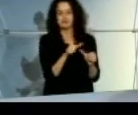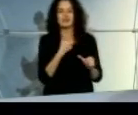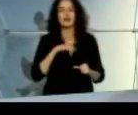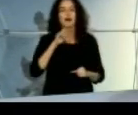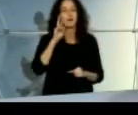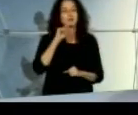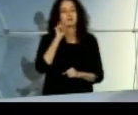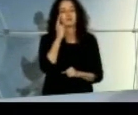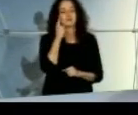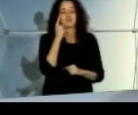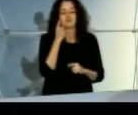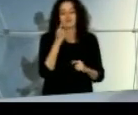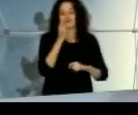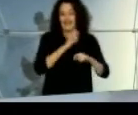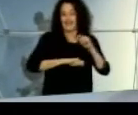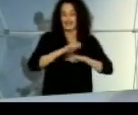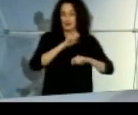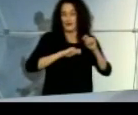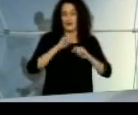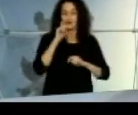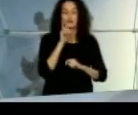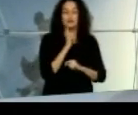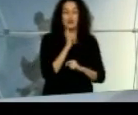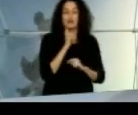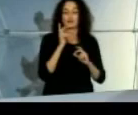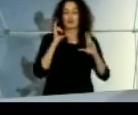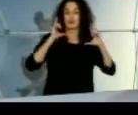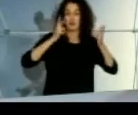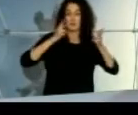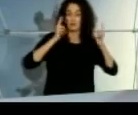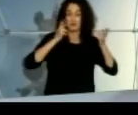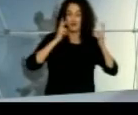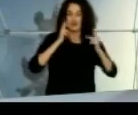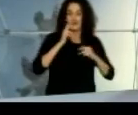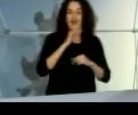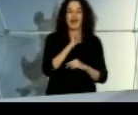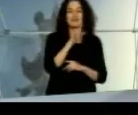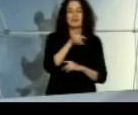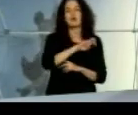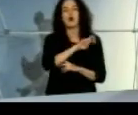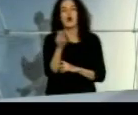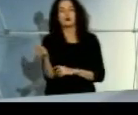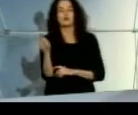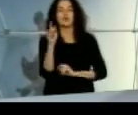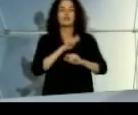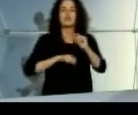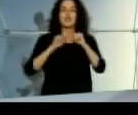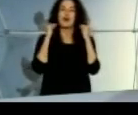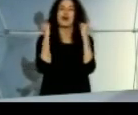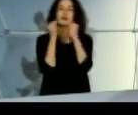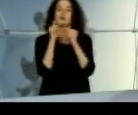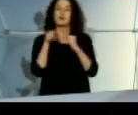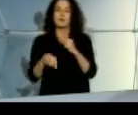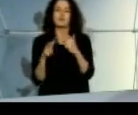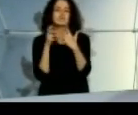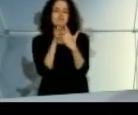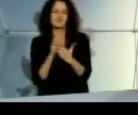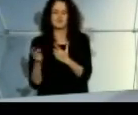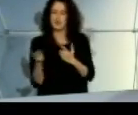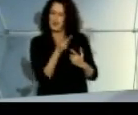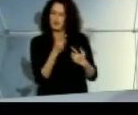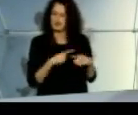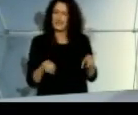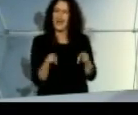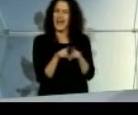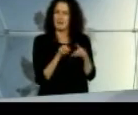la Asociación de Sordos, en este caso, que es la que hemos estudiado, Fray Pedro Ponce de León. Existe otra, que es la Rambur, también muy luchadora, muy hermanas han